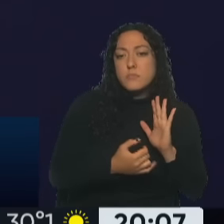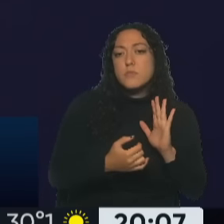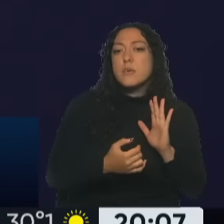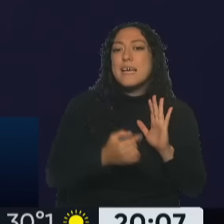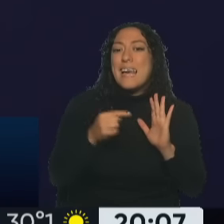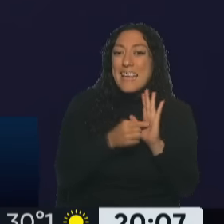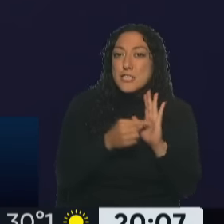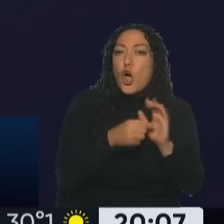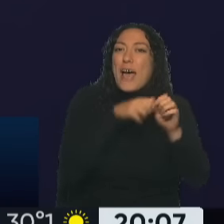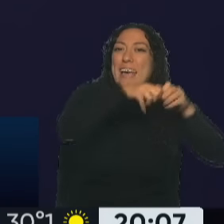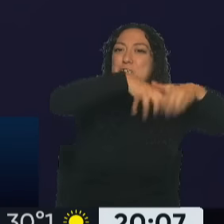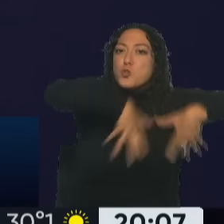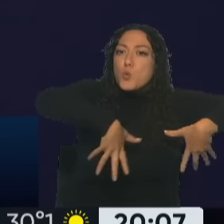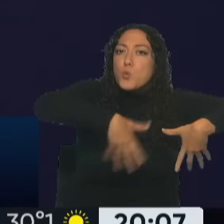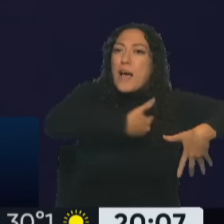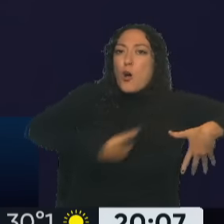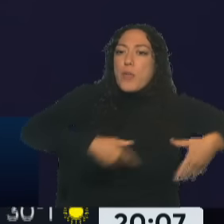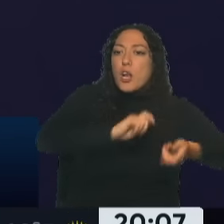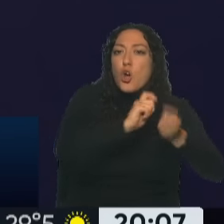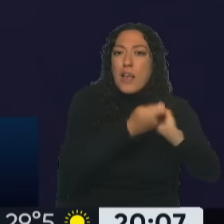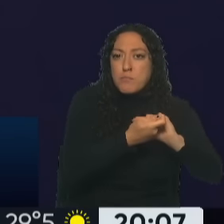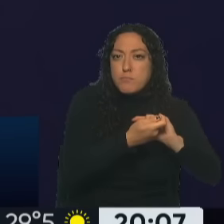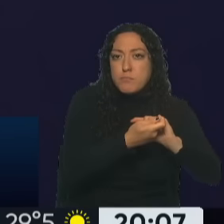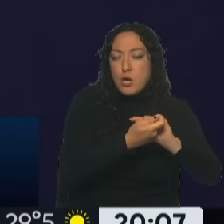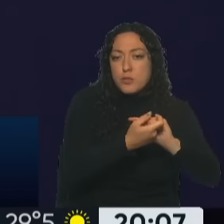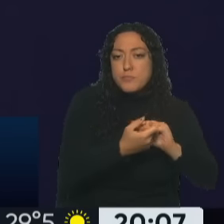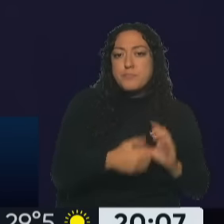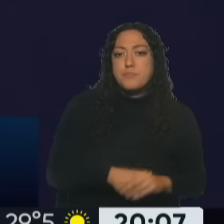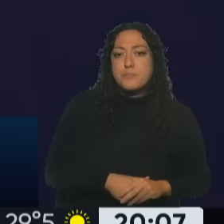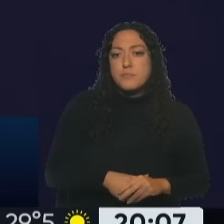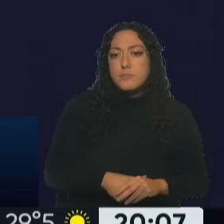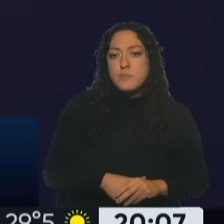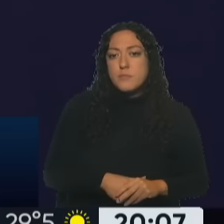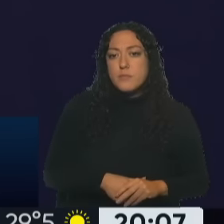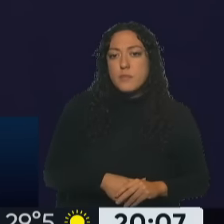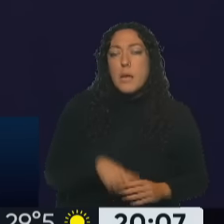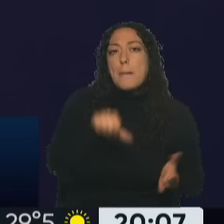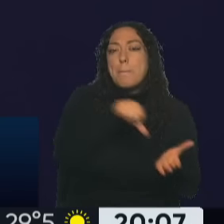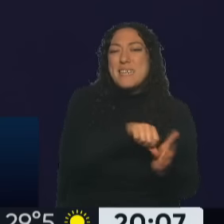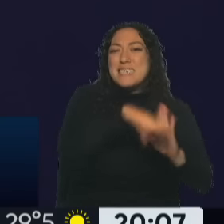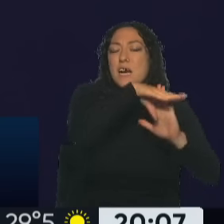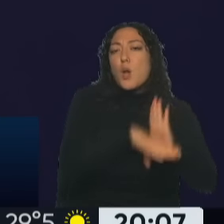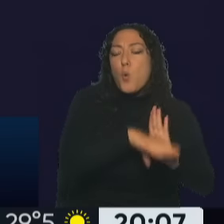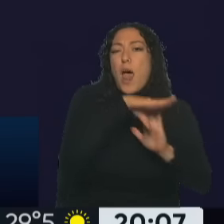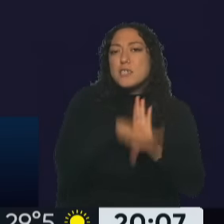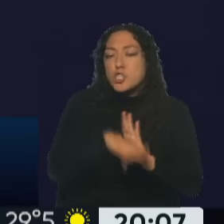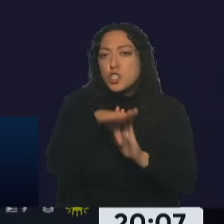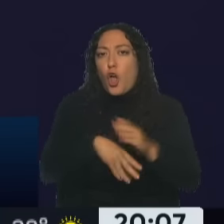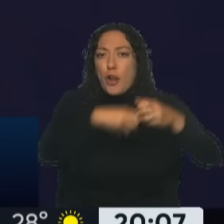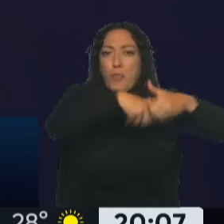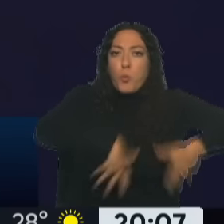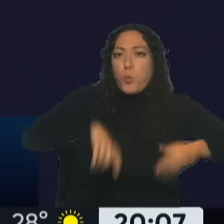cambio estructural en el país sí un cambio regulatorio y estructural